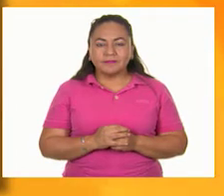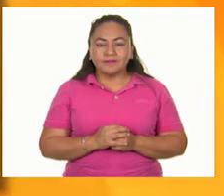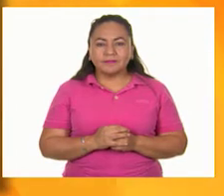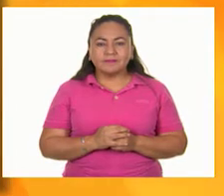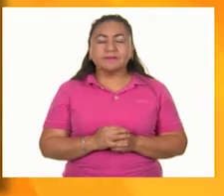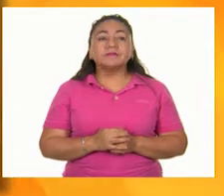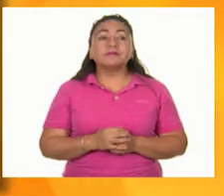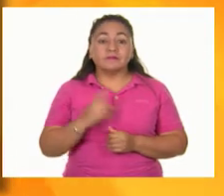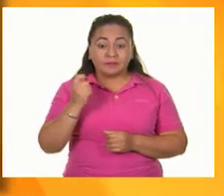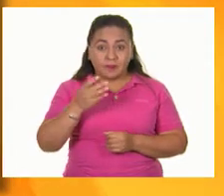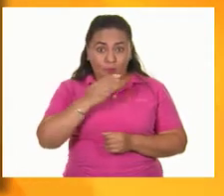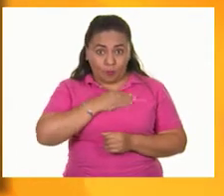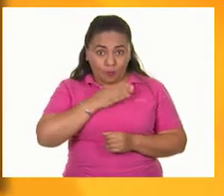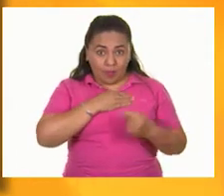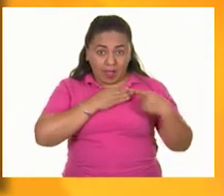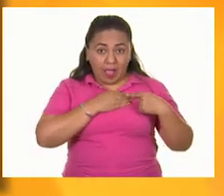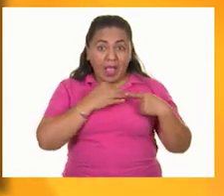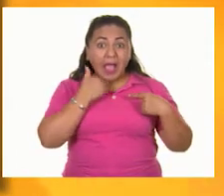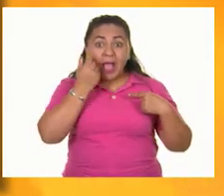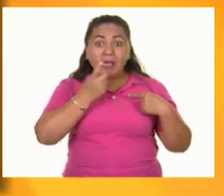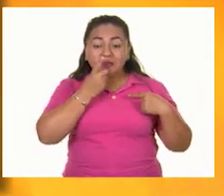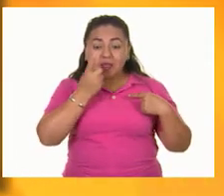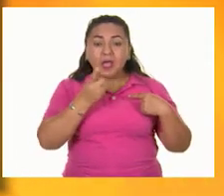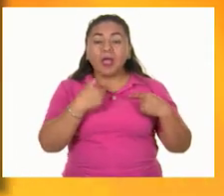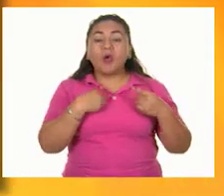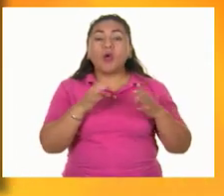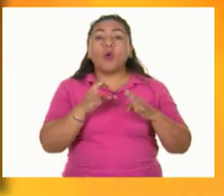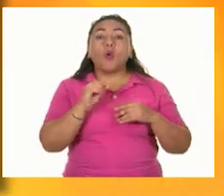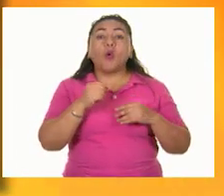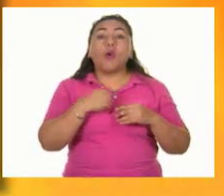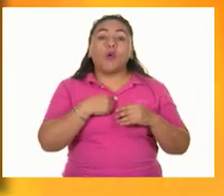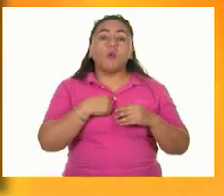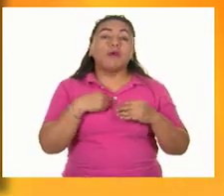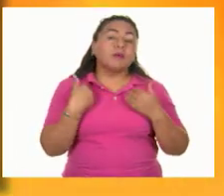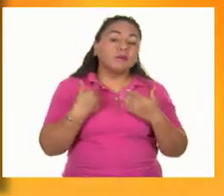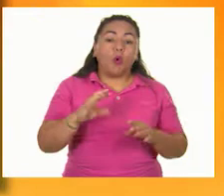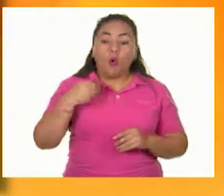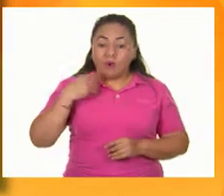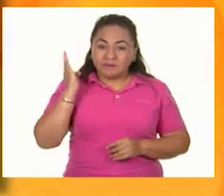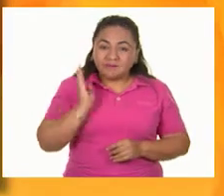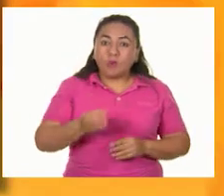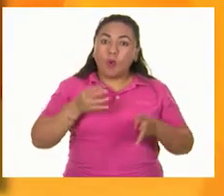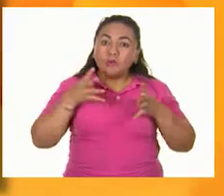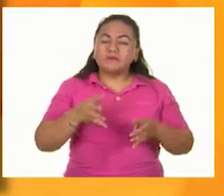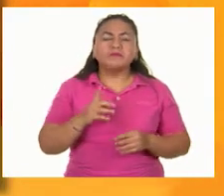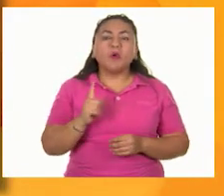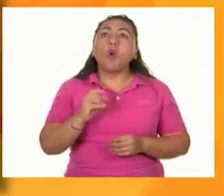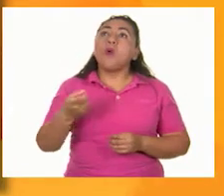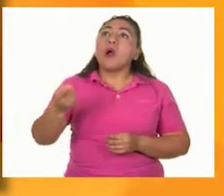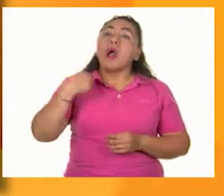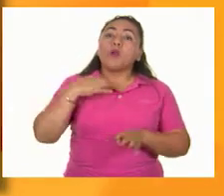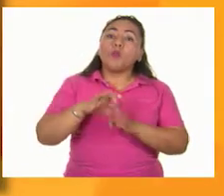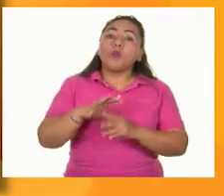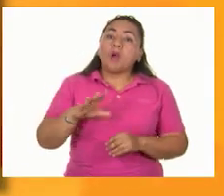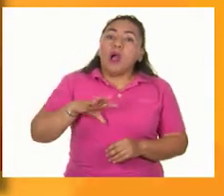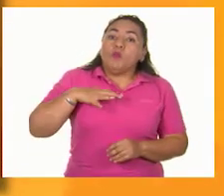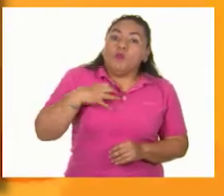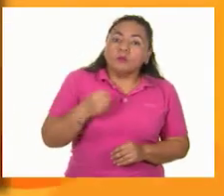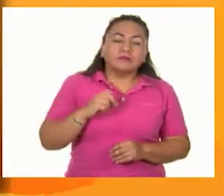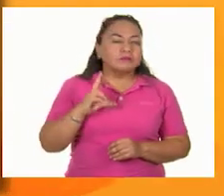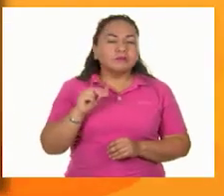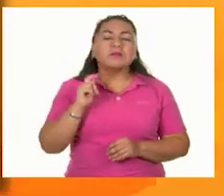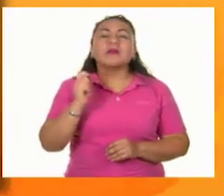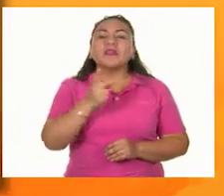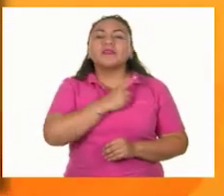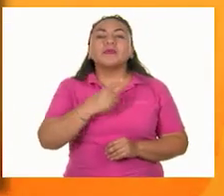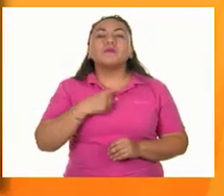Ser bondadoso no significa que podamos cometer faltas o lastimar a otros, ni tampoco permitir que abusen de nosotros. Lo que implica